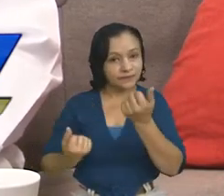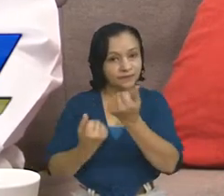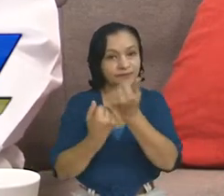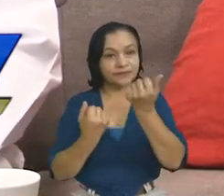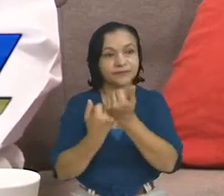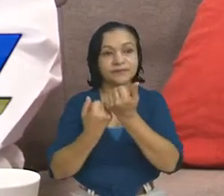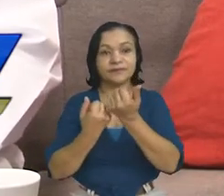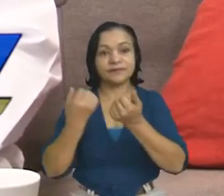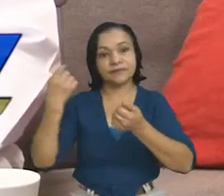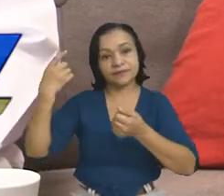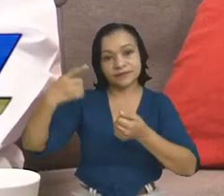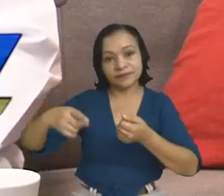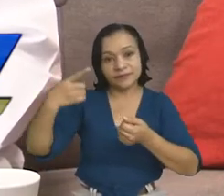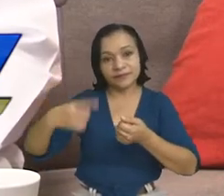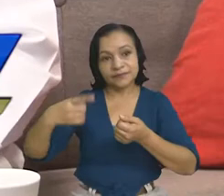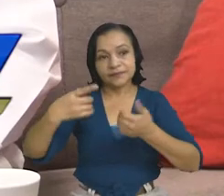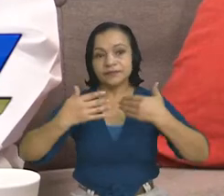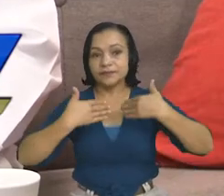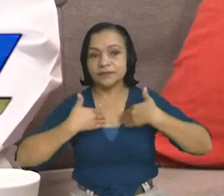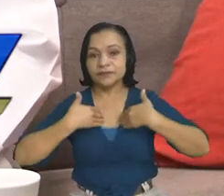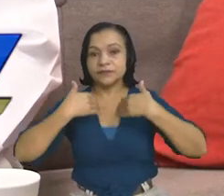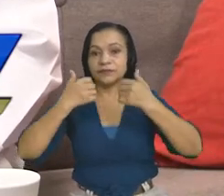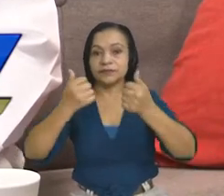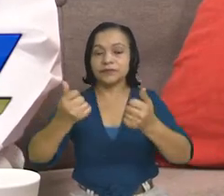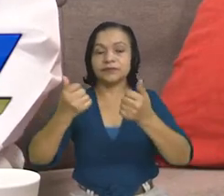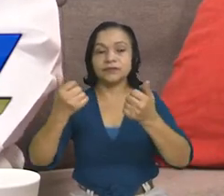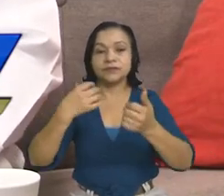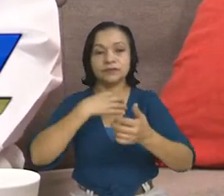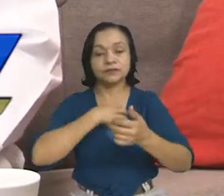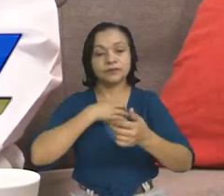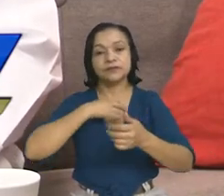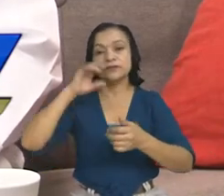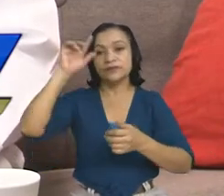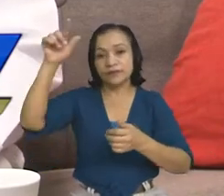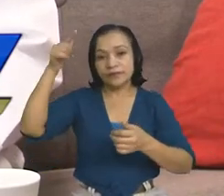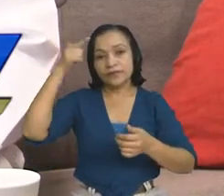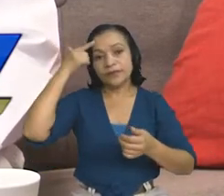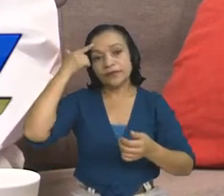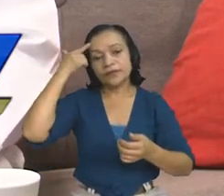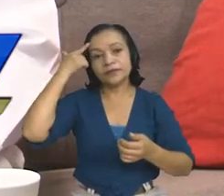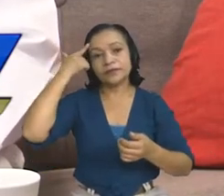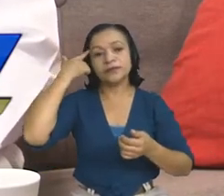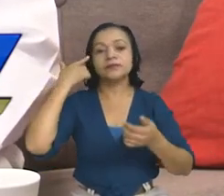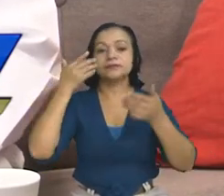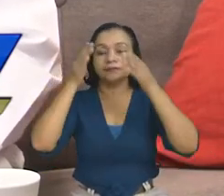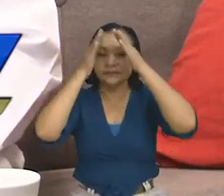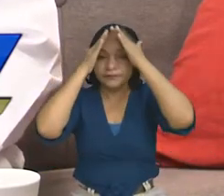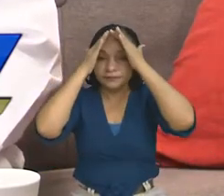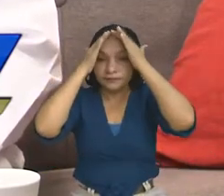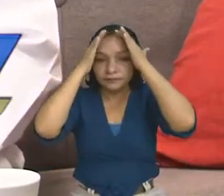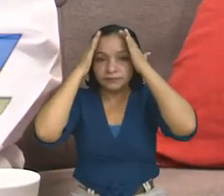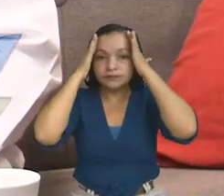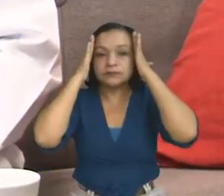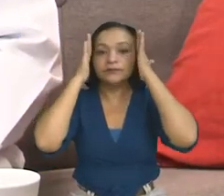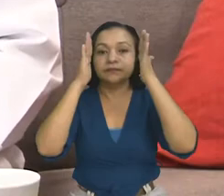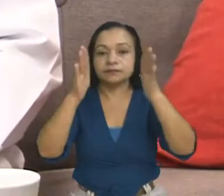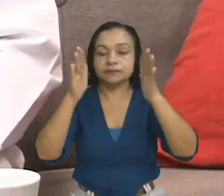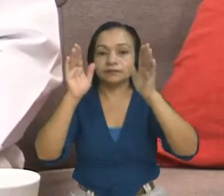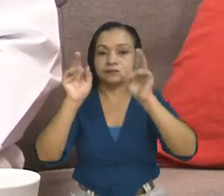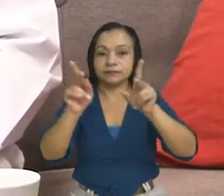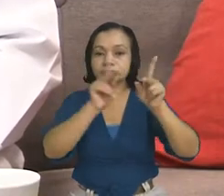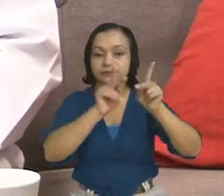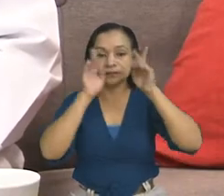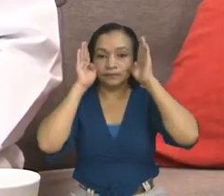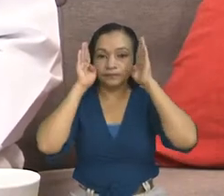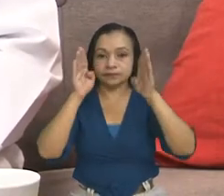esa restitución del derecho a la salud y esa prioridad de nuestro gobierno de garantizar una atención integral a nuestra población, no solamente en la parte de